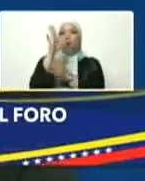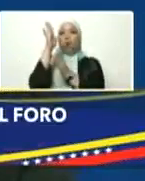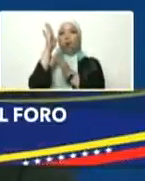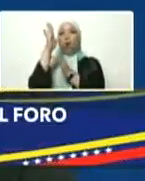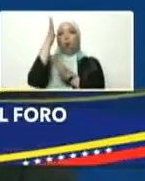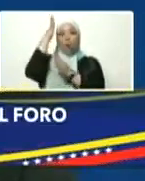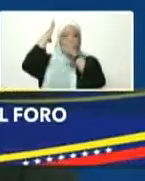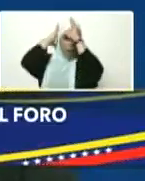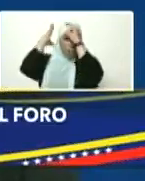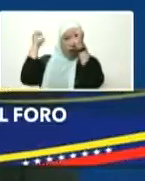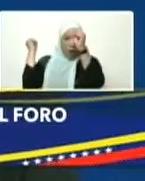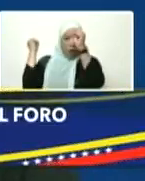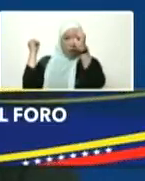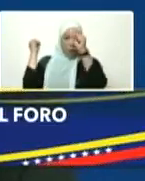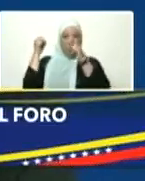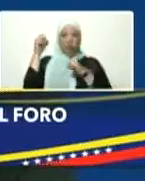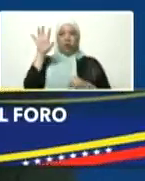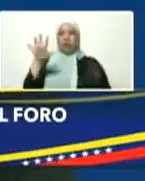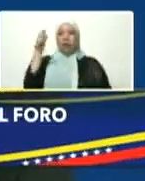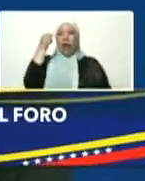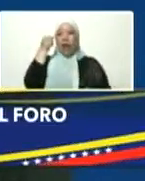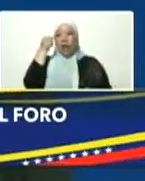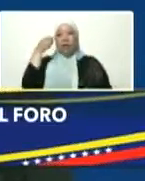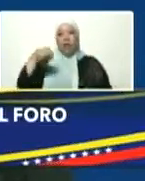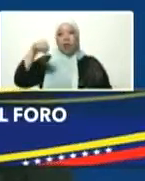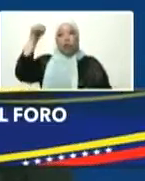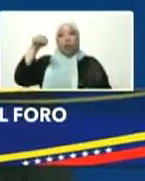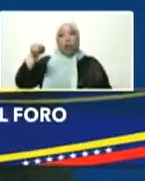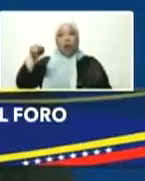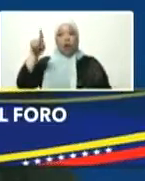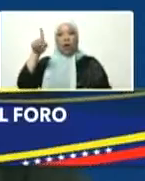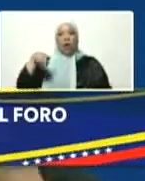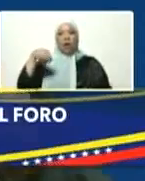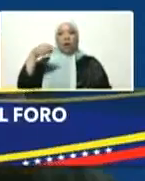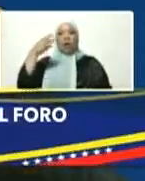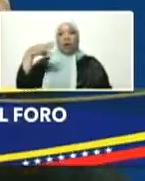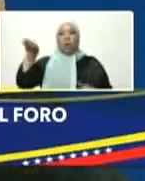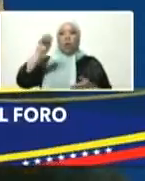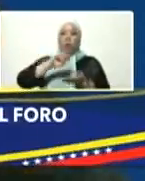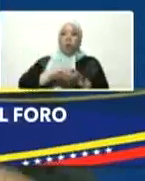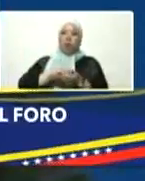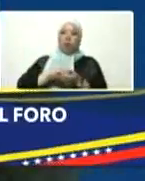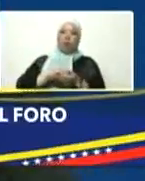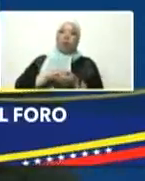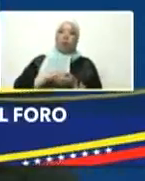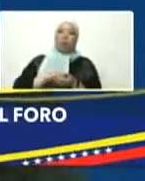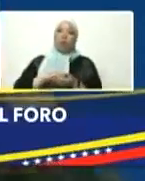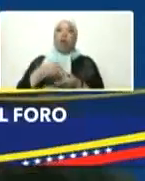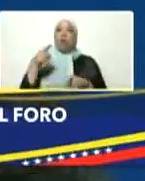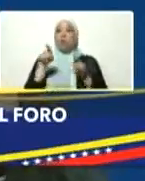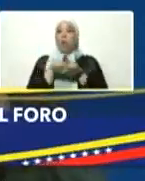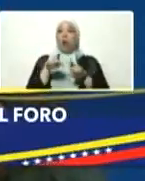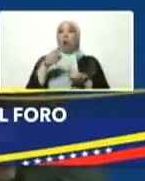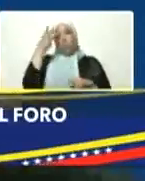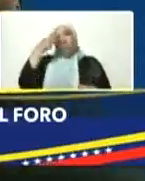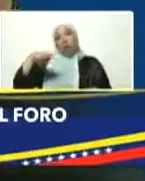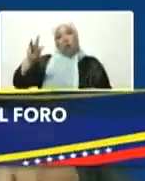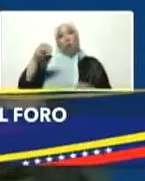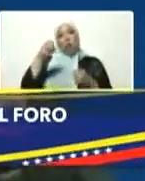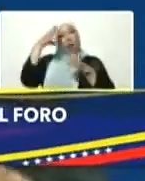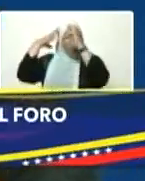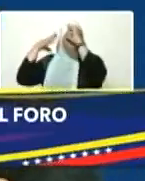y con Andrés Manuel López Obrador, de nuevo Corea del Norte, tiene en México